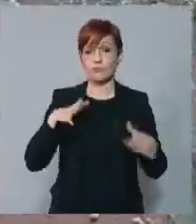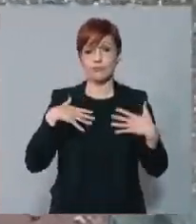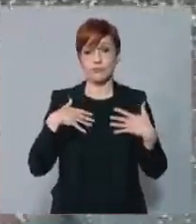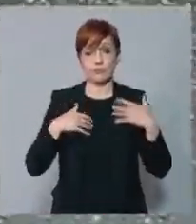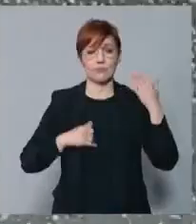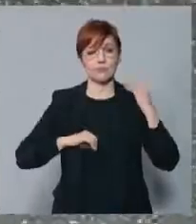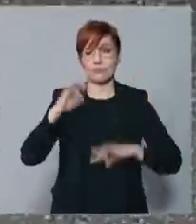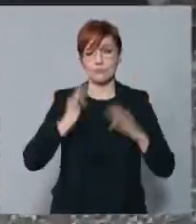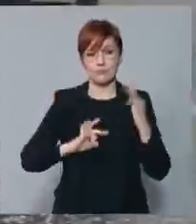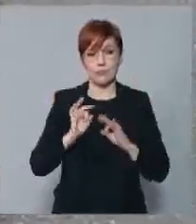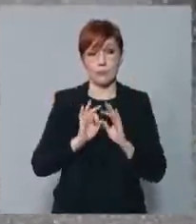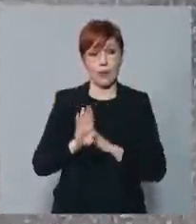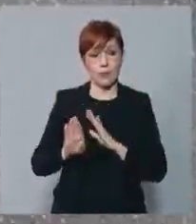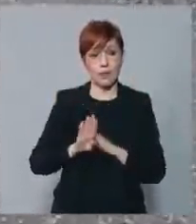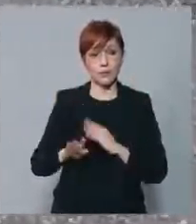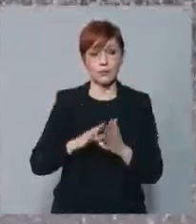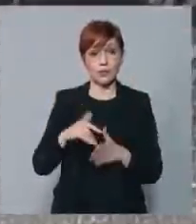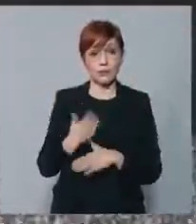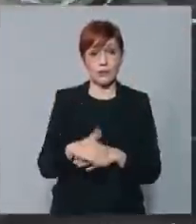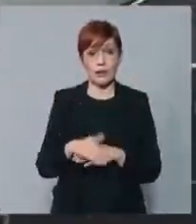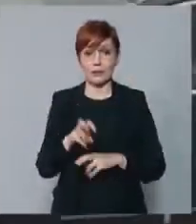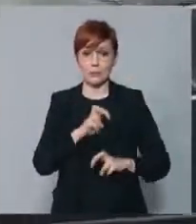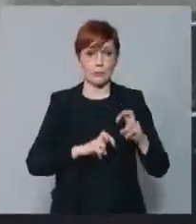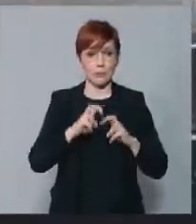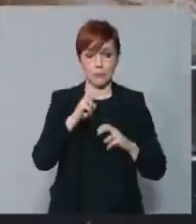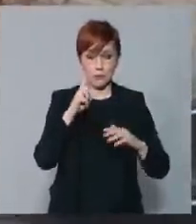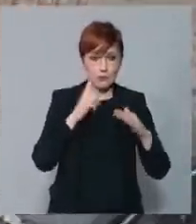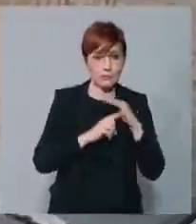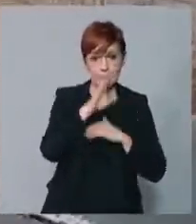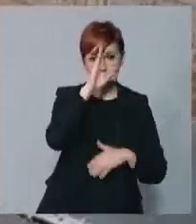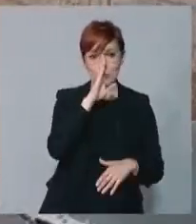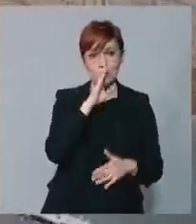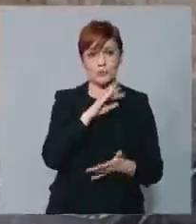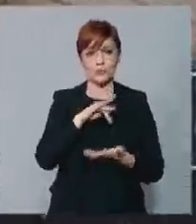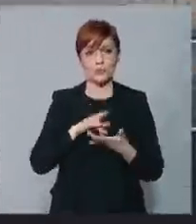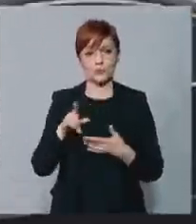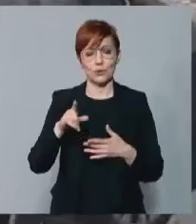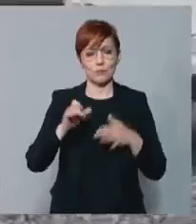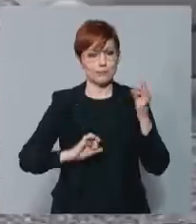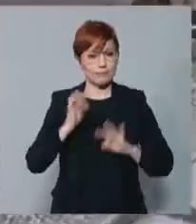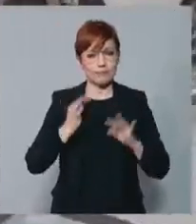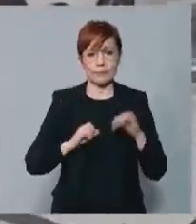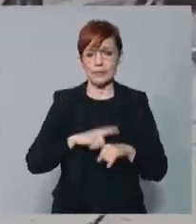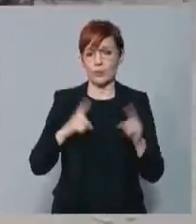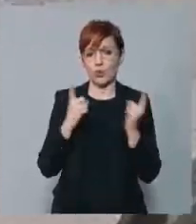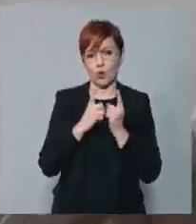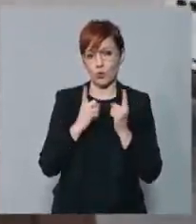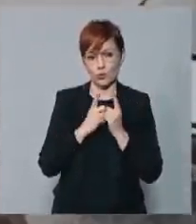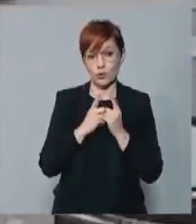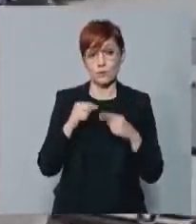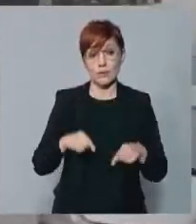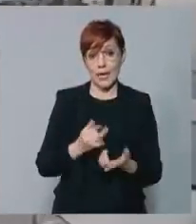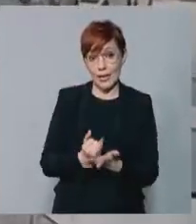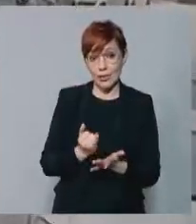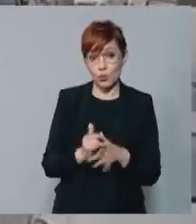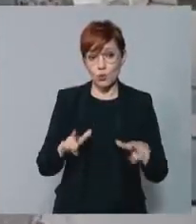que obligaba a los vecinos que se encontraban en la calle a buscar Refugio unas precipitaciones que han durado poco tiempo hoy los agricultores